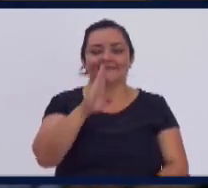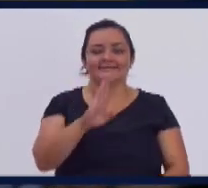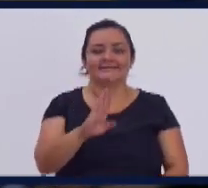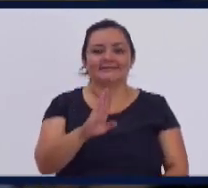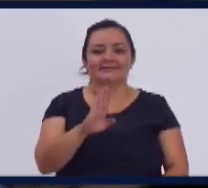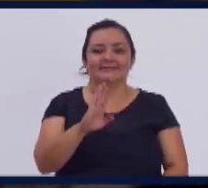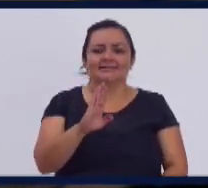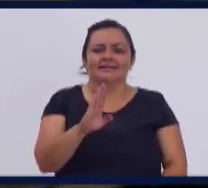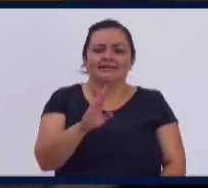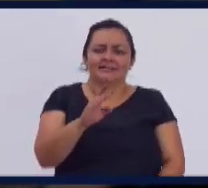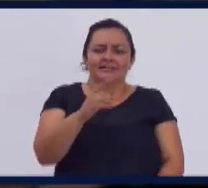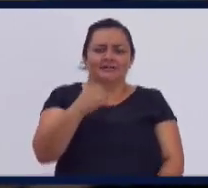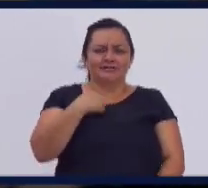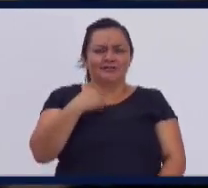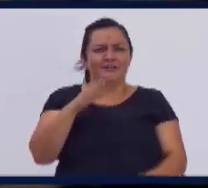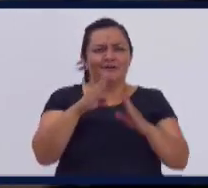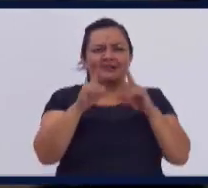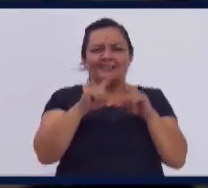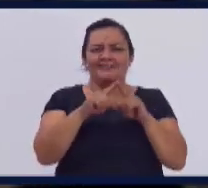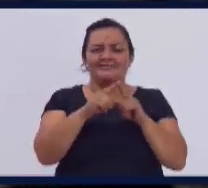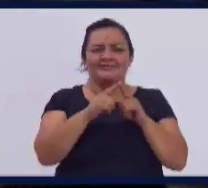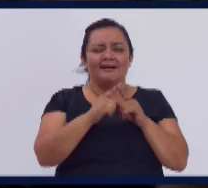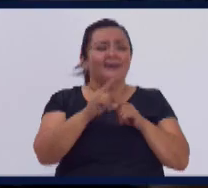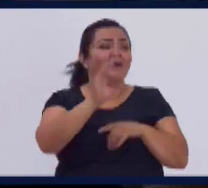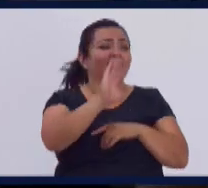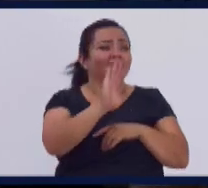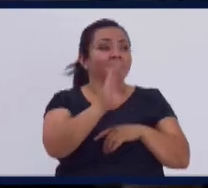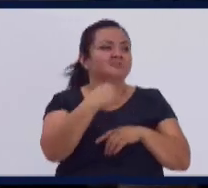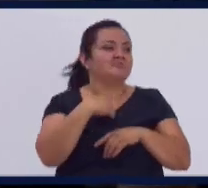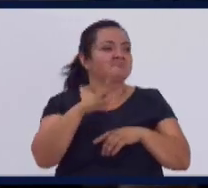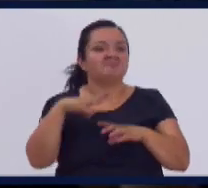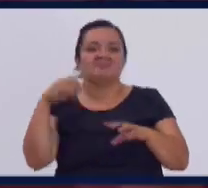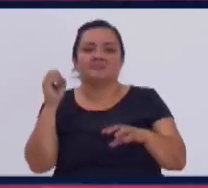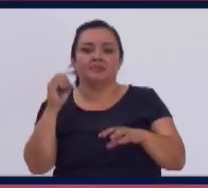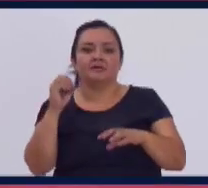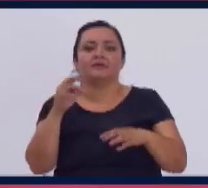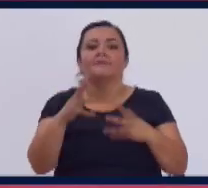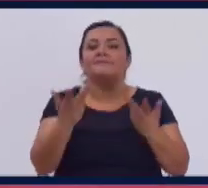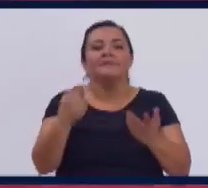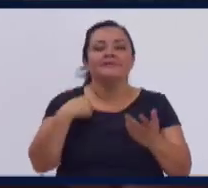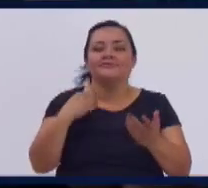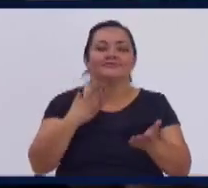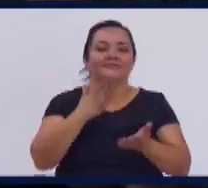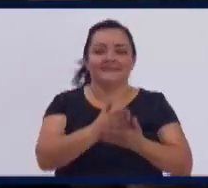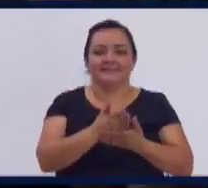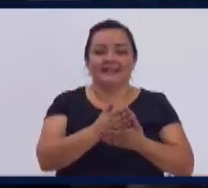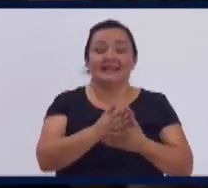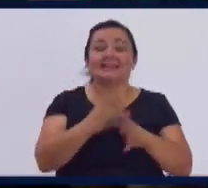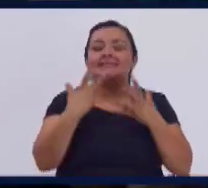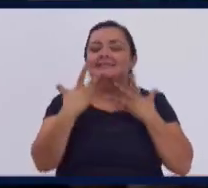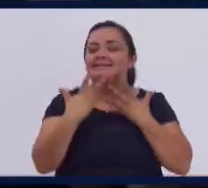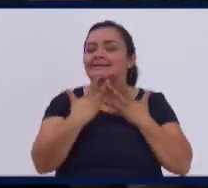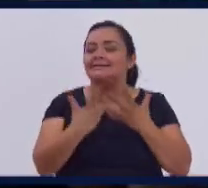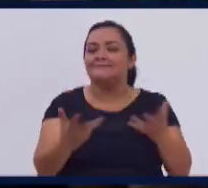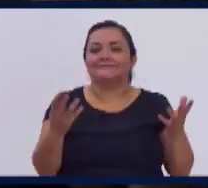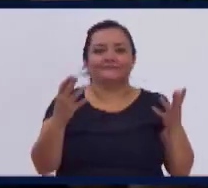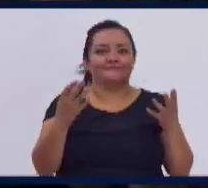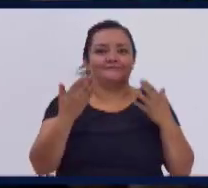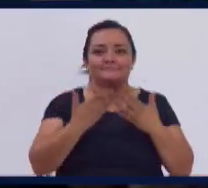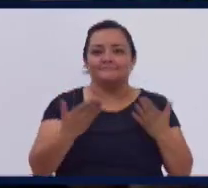que decía, y yo dejé de ir a la iglesia porque un hermano no me saludó. Entonces abajo puse yo, ponga por qué no llega. Mire, hermano, me escribieron de todo.